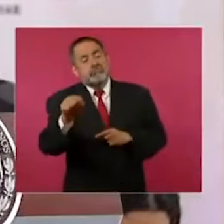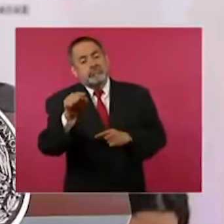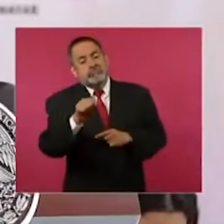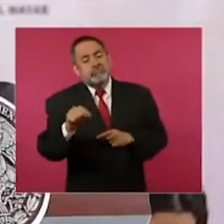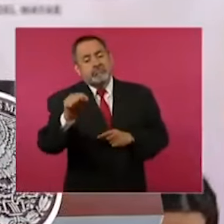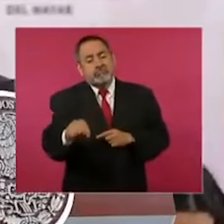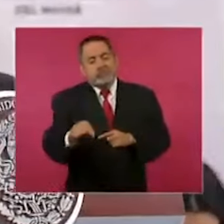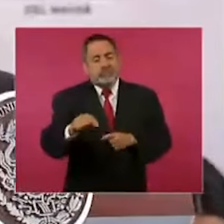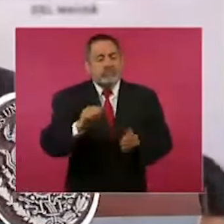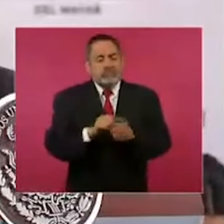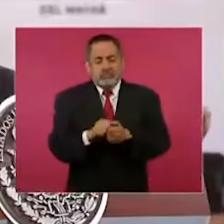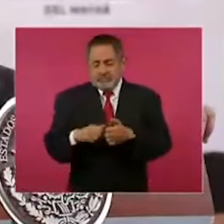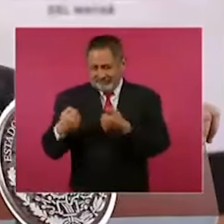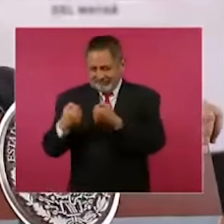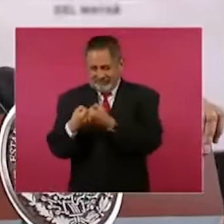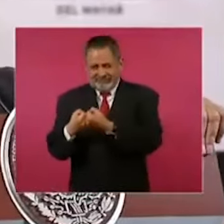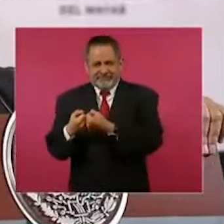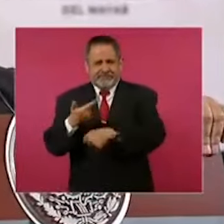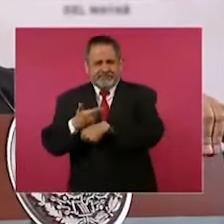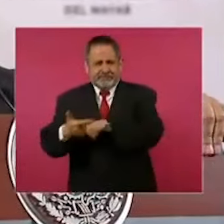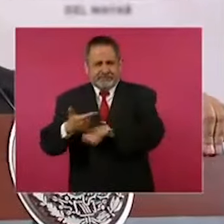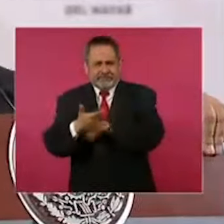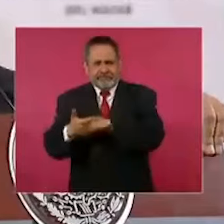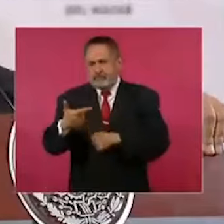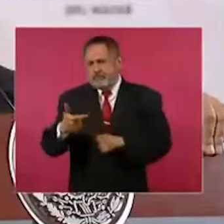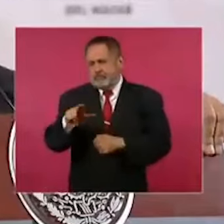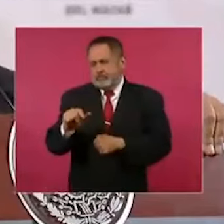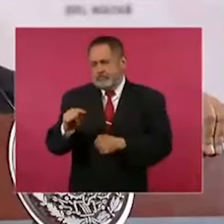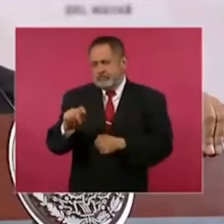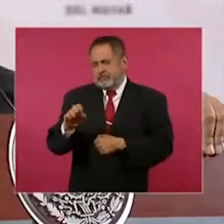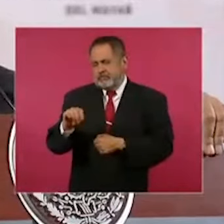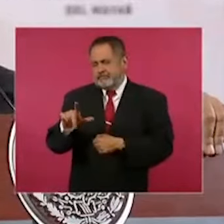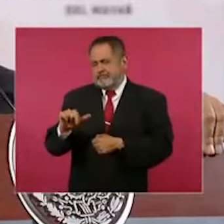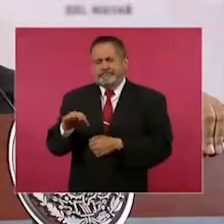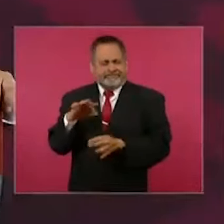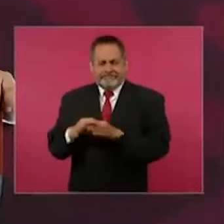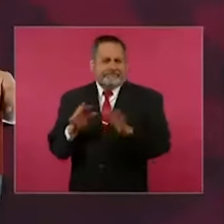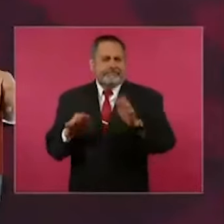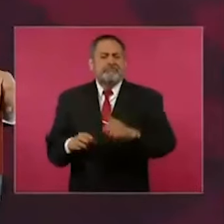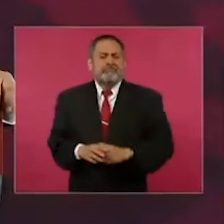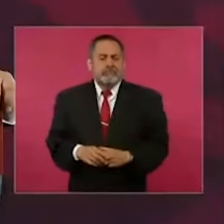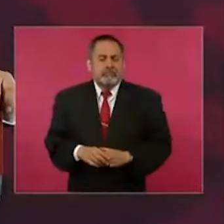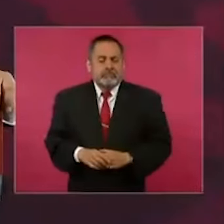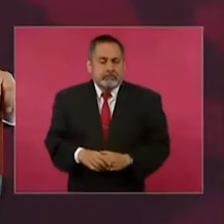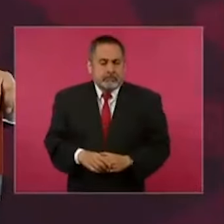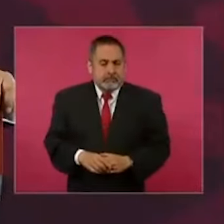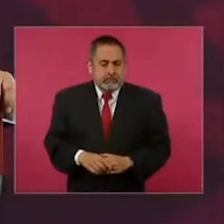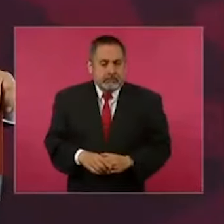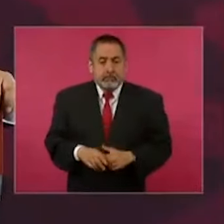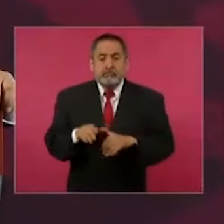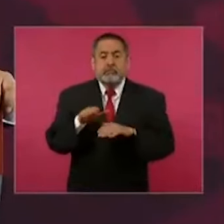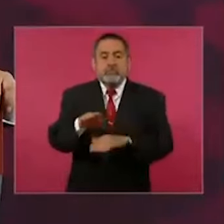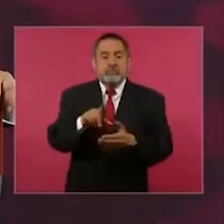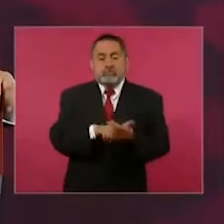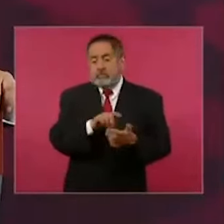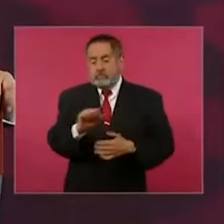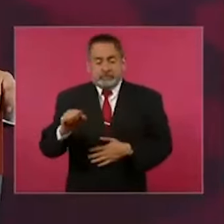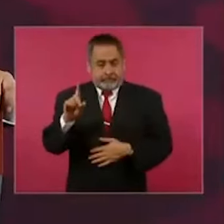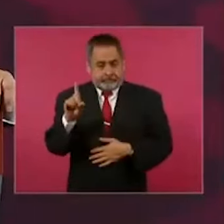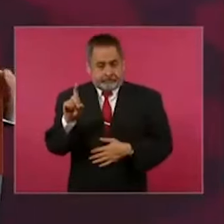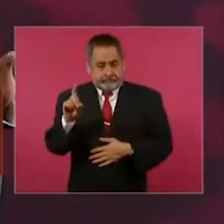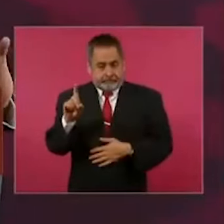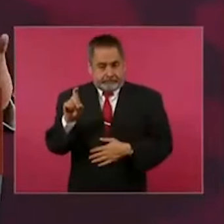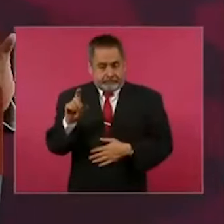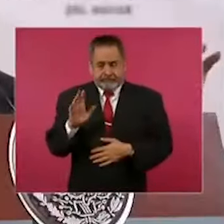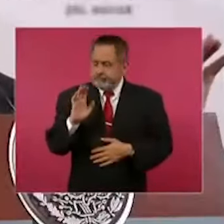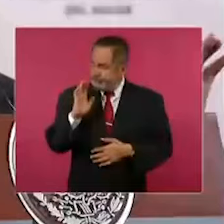eh que están a favor de la transformación del país sean mayoría y con ello se puedan impulsar eh